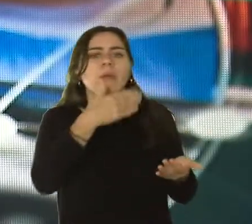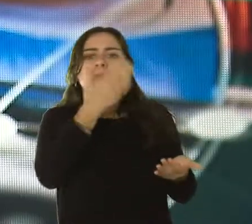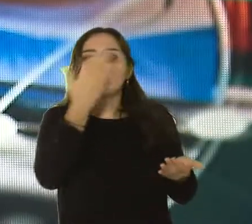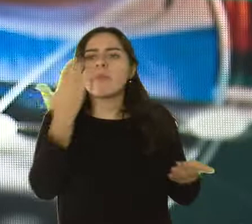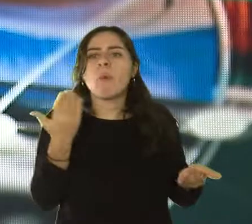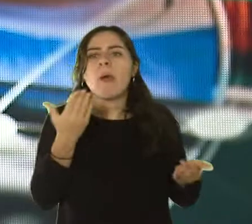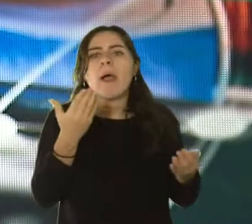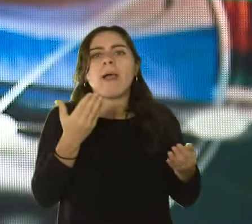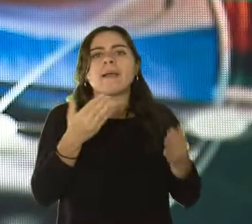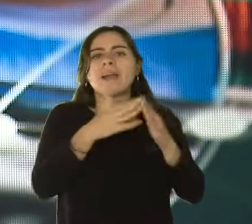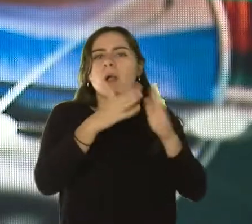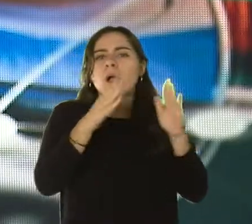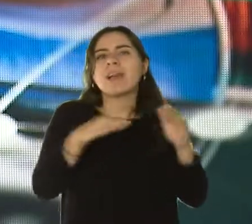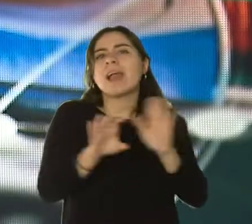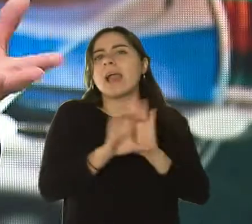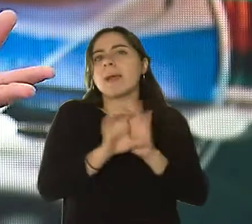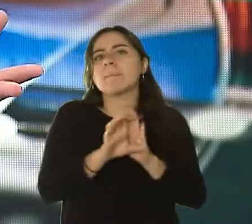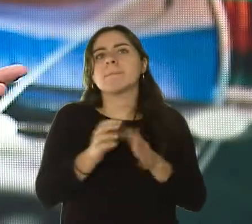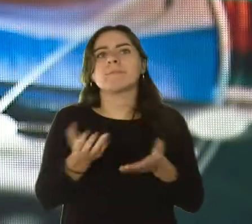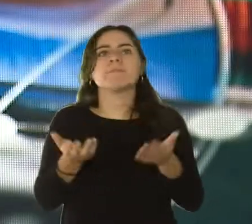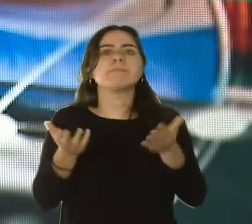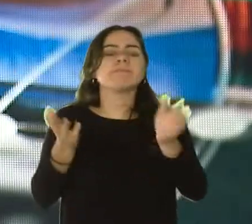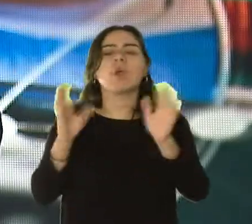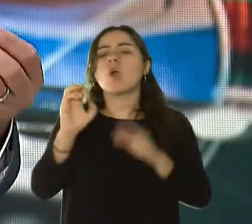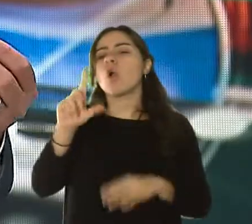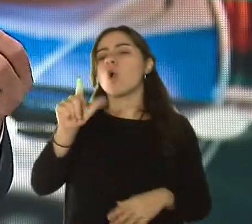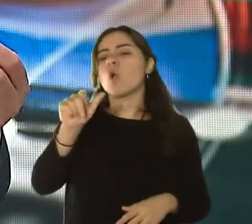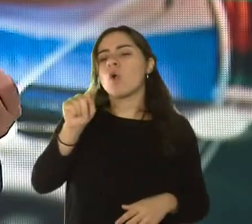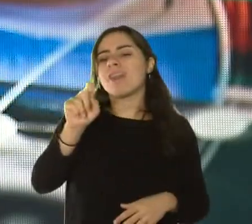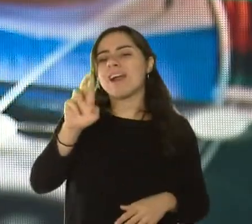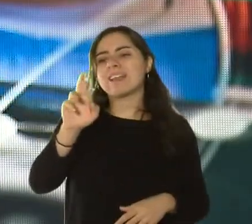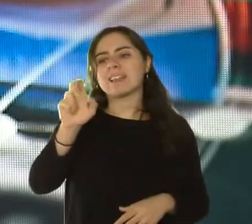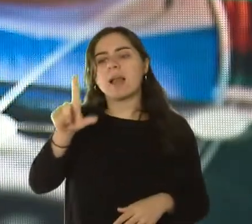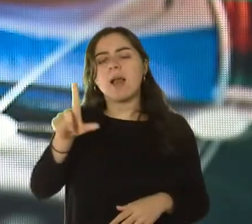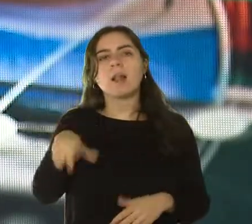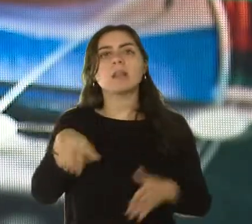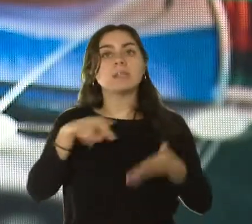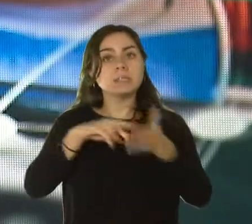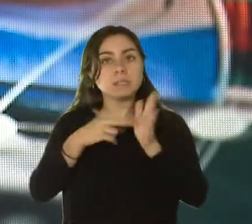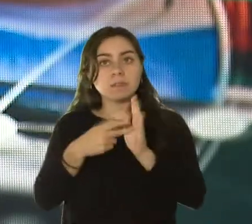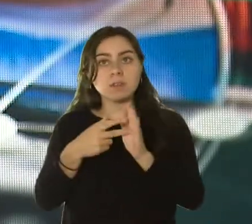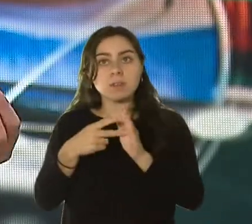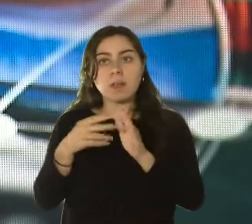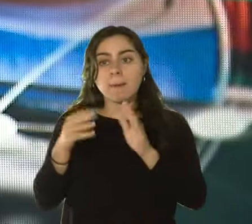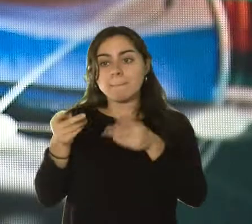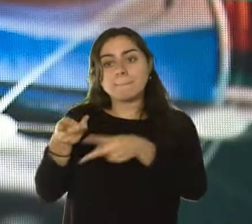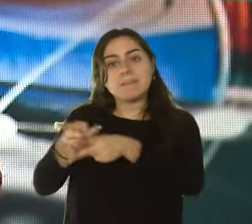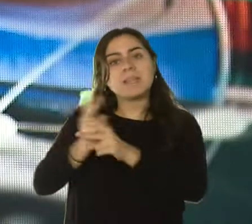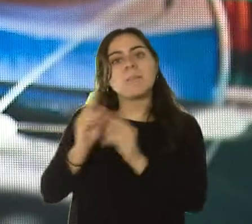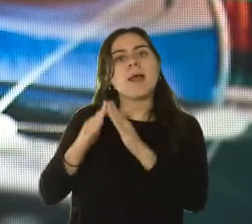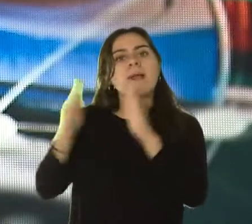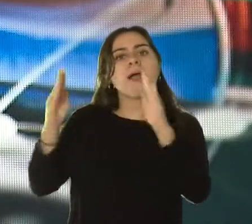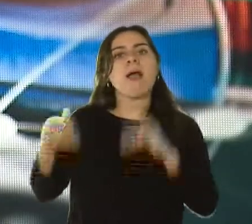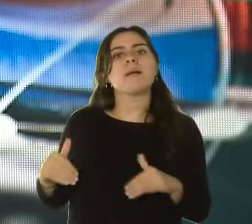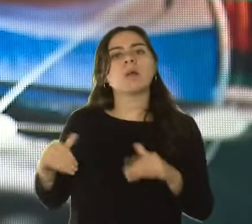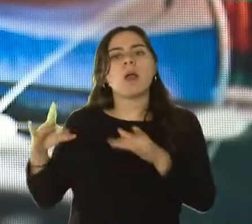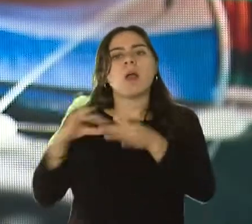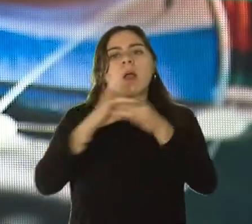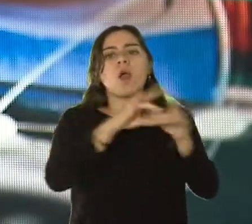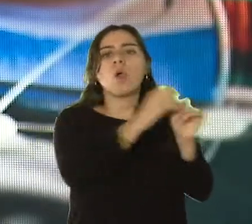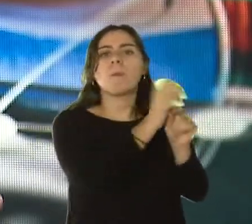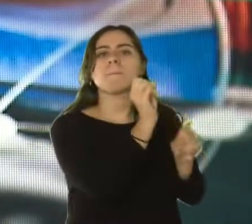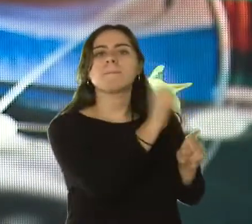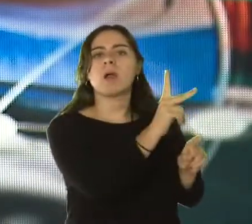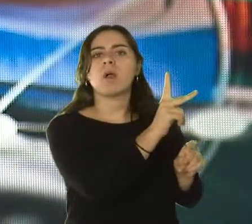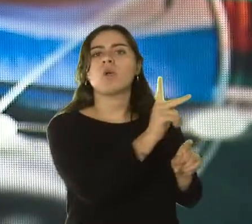alguna propiedad que responda, como, por ejemplo, cuando hablamos de colateral, la propiedad en un préstamo hipotecario es el colateral del banco, ¿verdad? Al